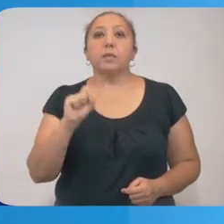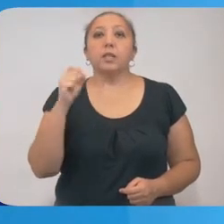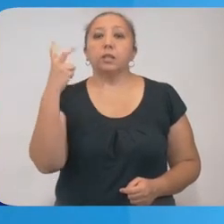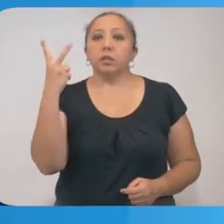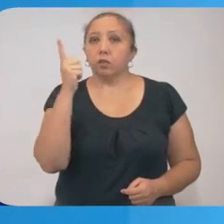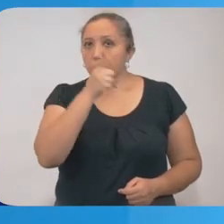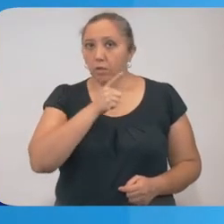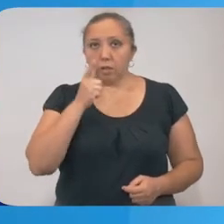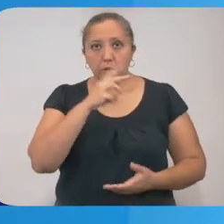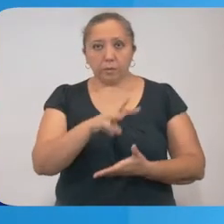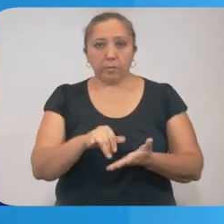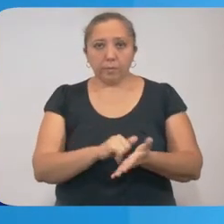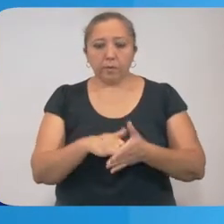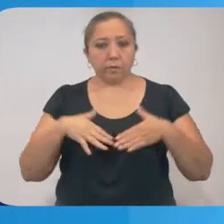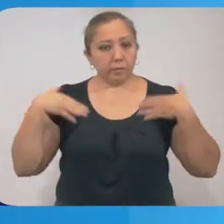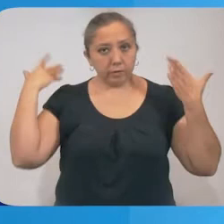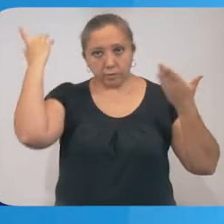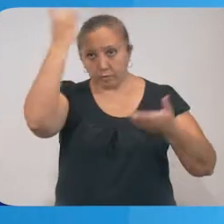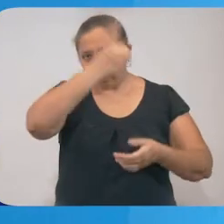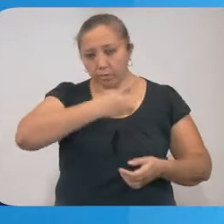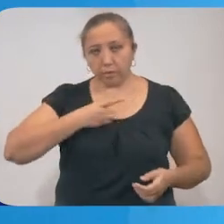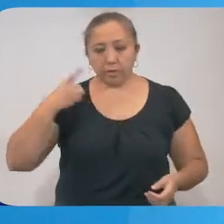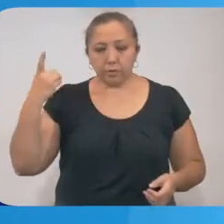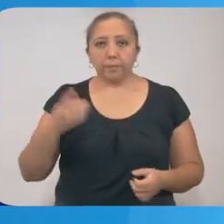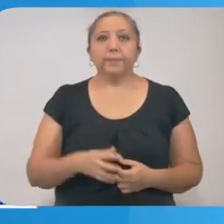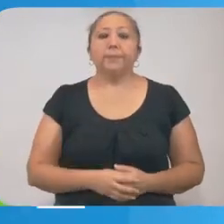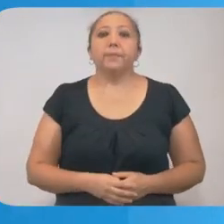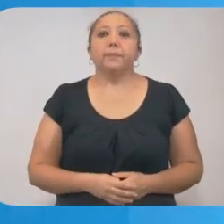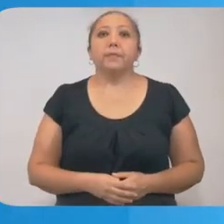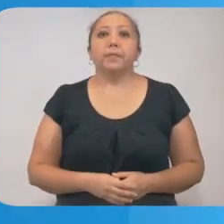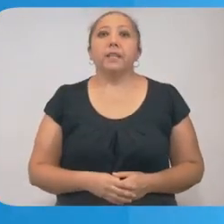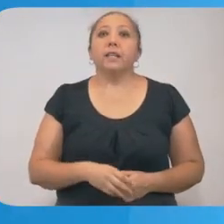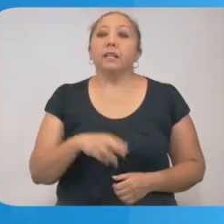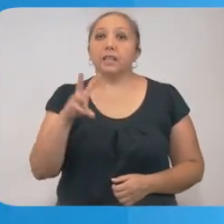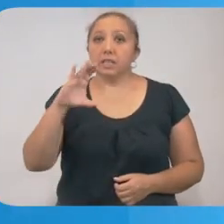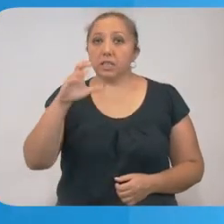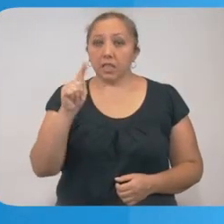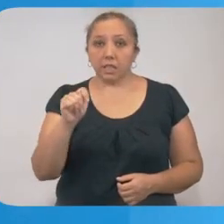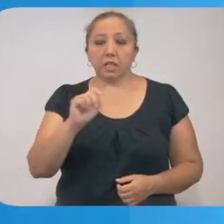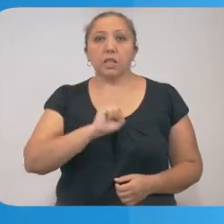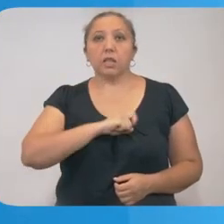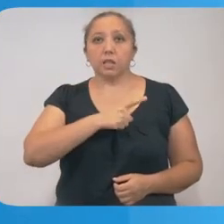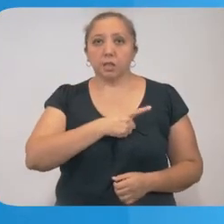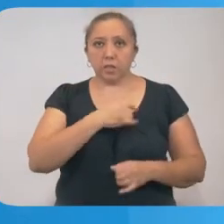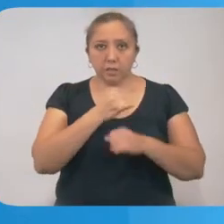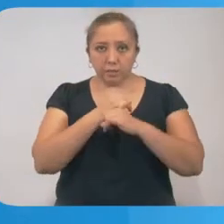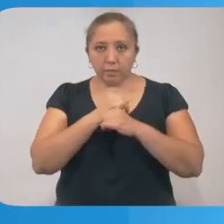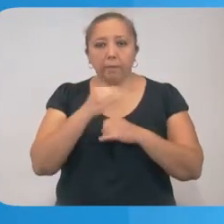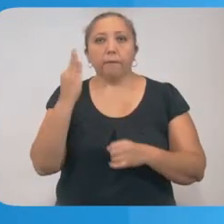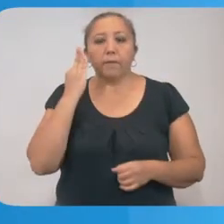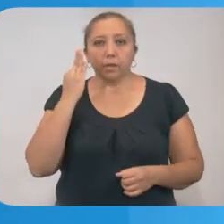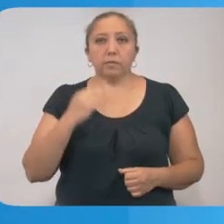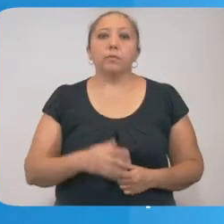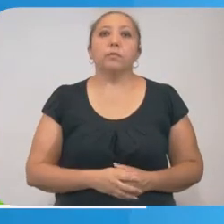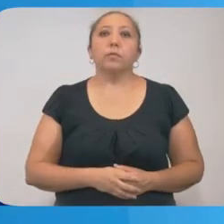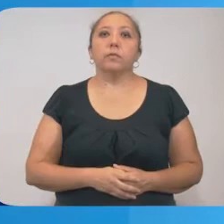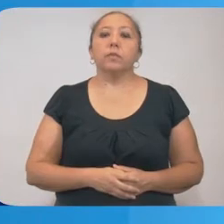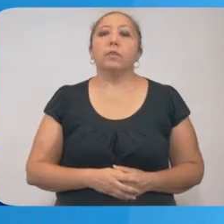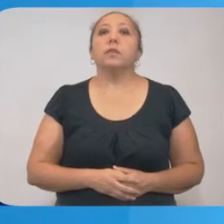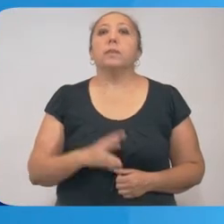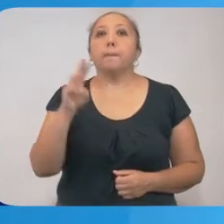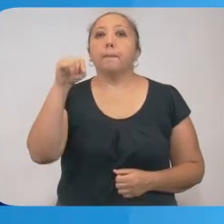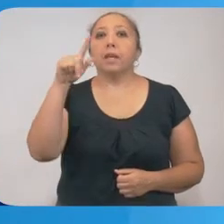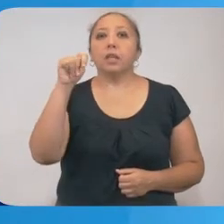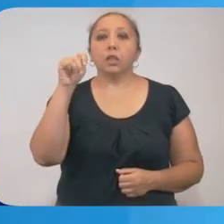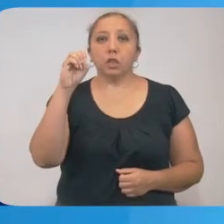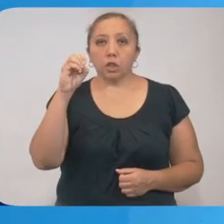99-91-40-6622 en lengua maya ofrece un diagnóstico automatizado. El chat de la salud vía la red social de Facebook. La